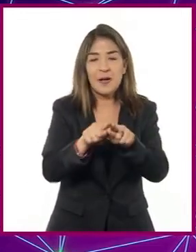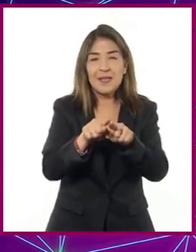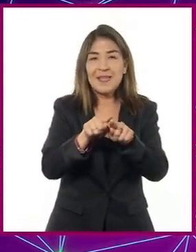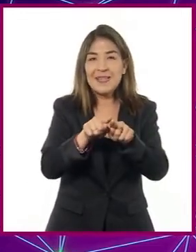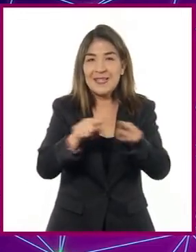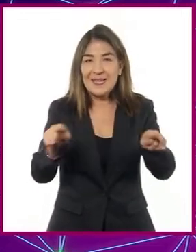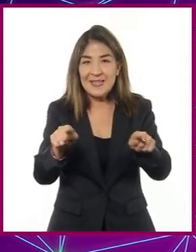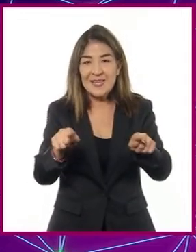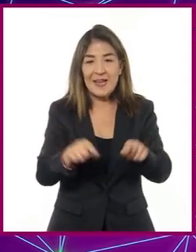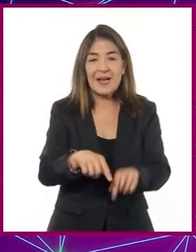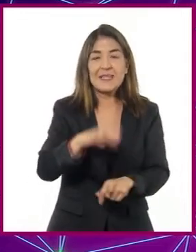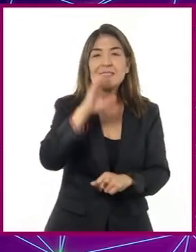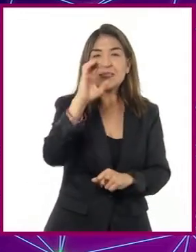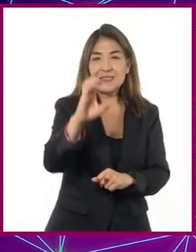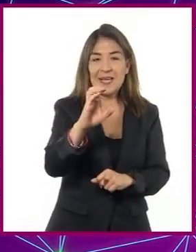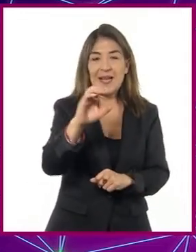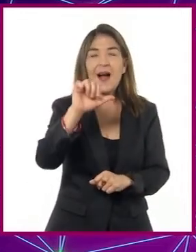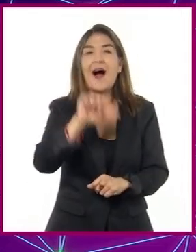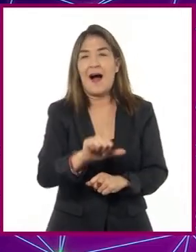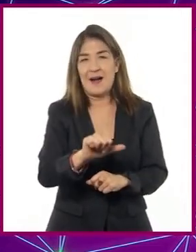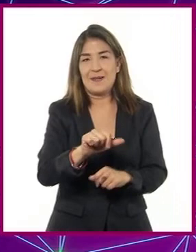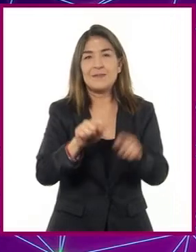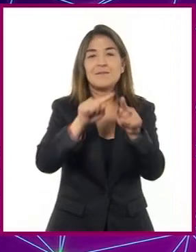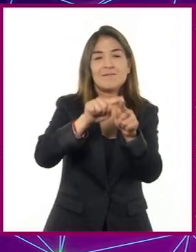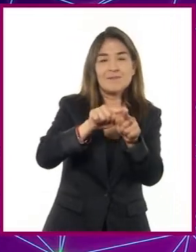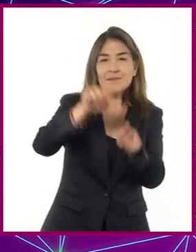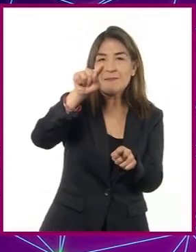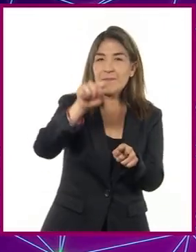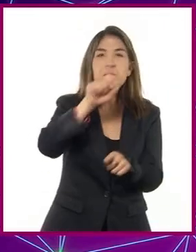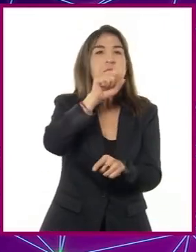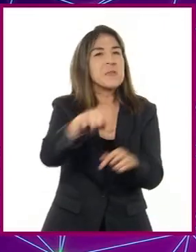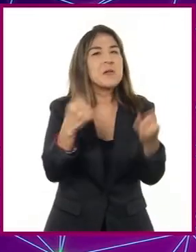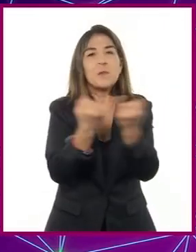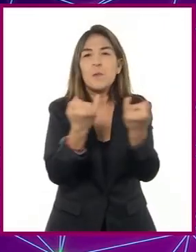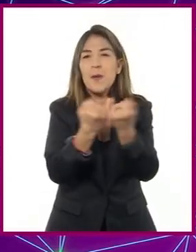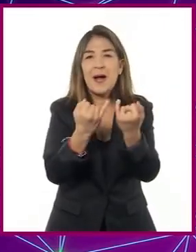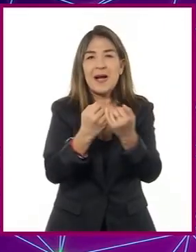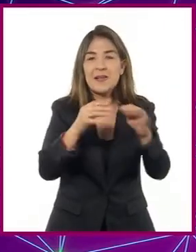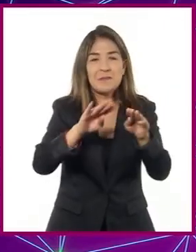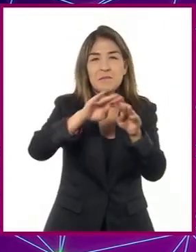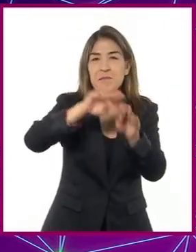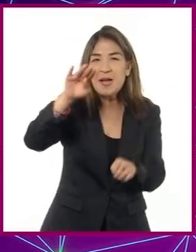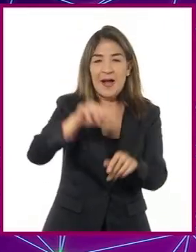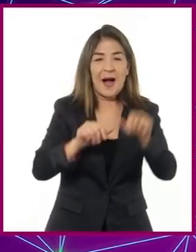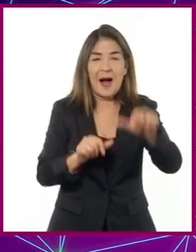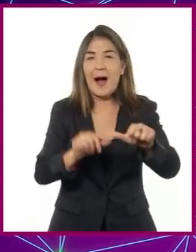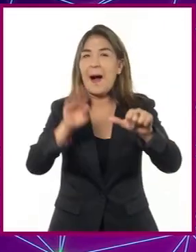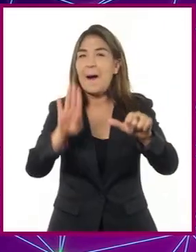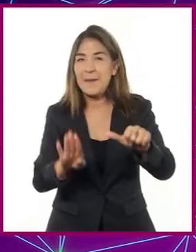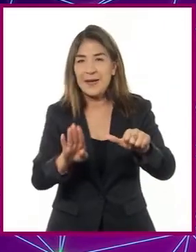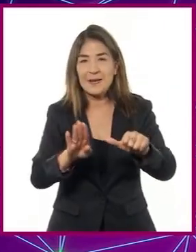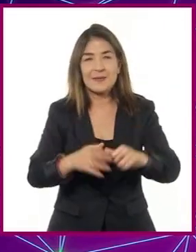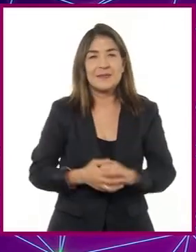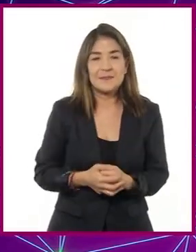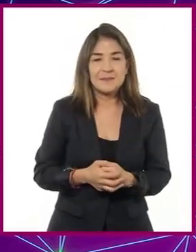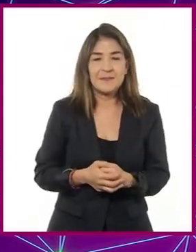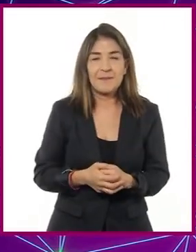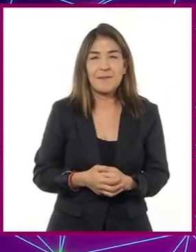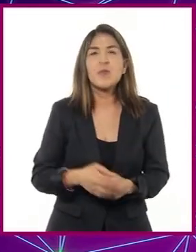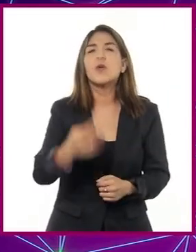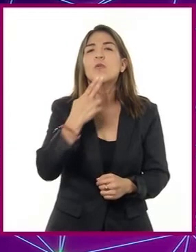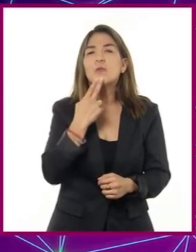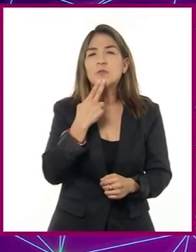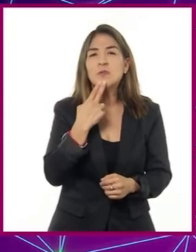recta CA de igual tamaño que AB,